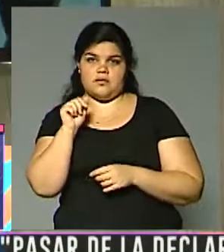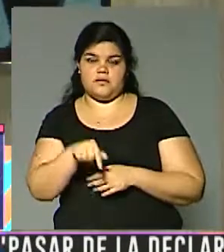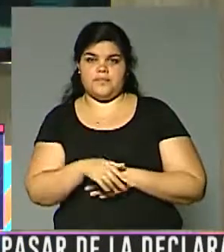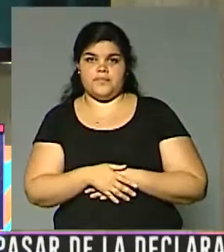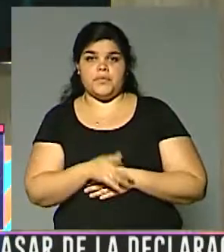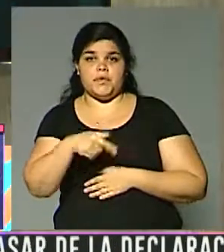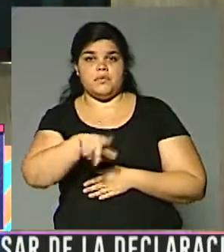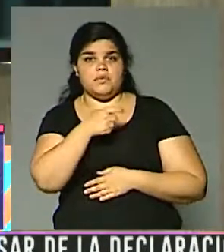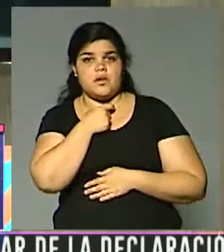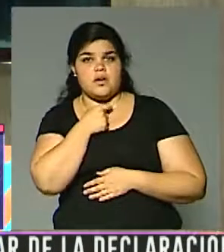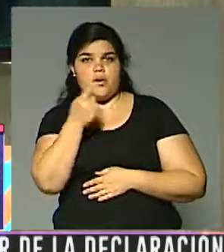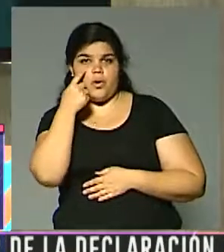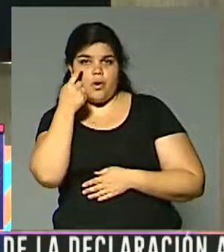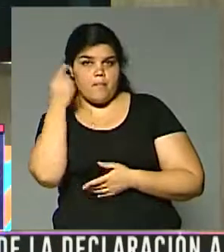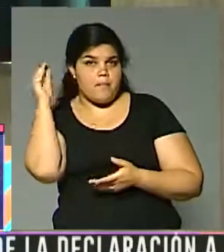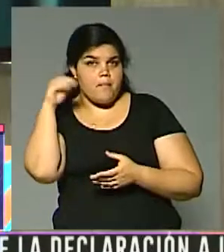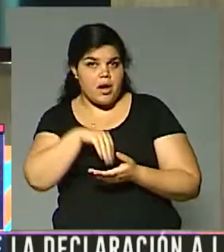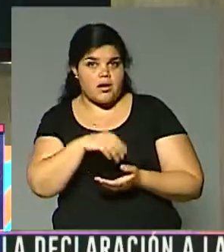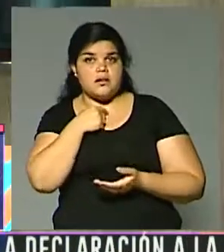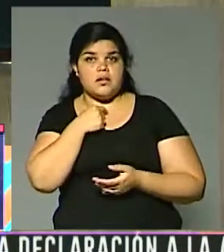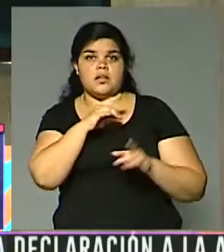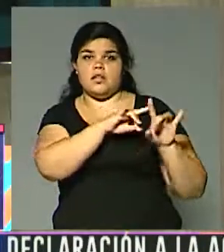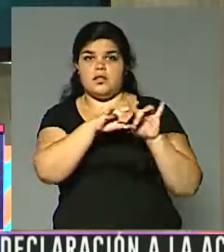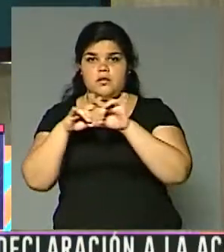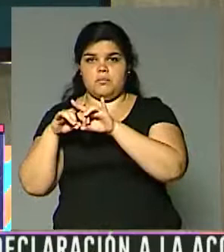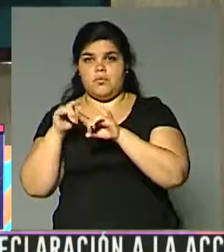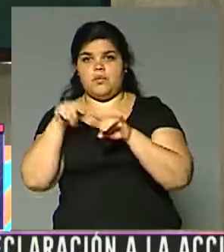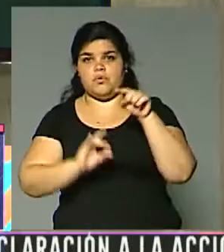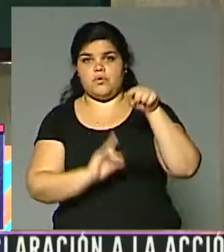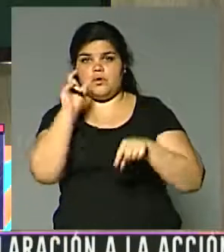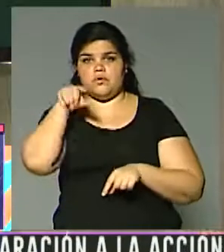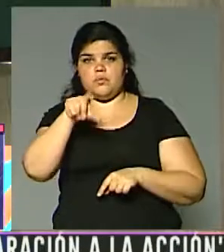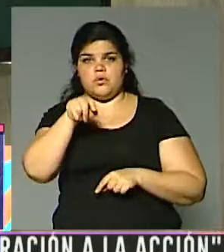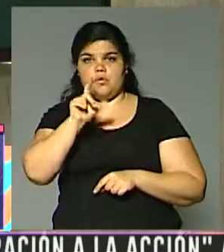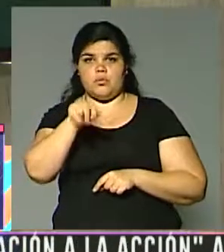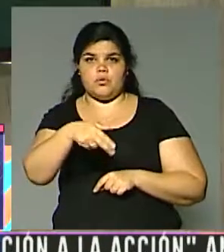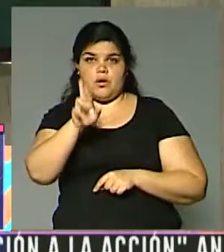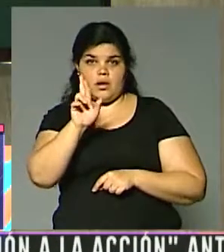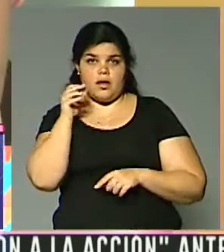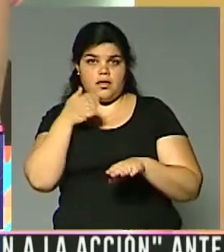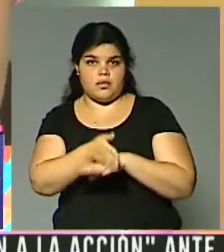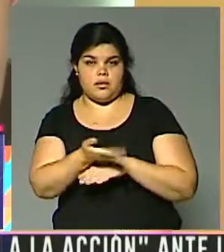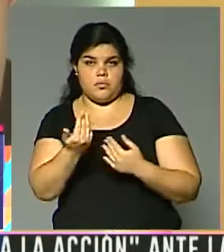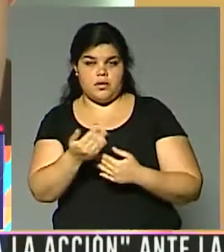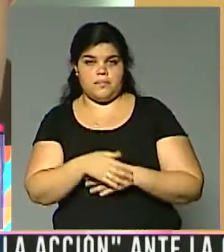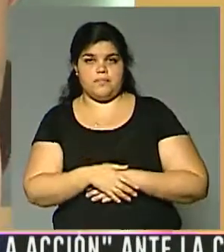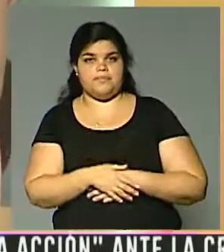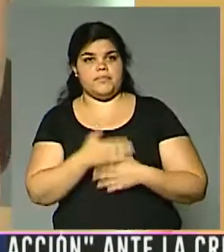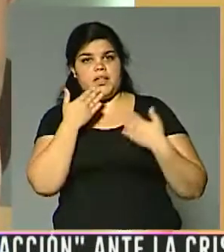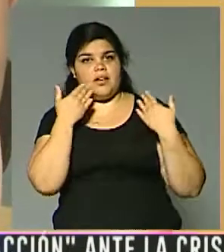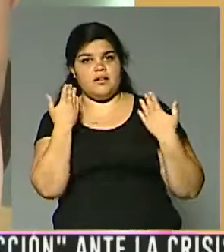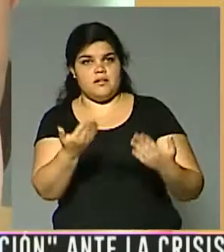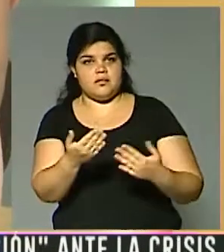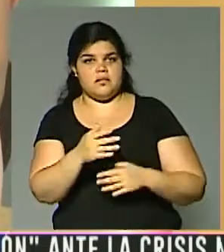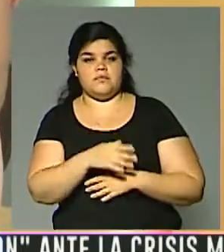si quieren enterarse de otras pueden ingresar a www de punto universidad punto com.ar muchas gracias también ahí